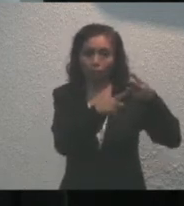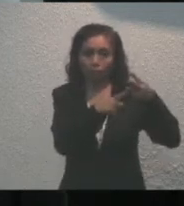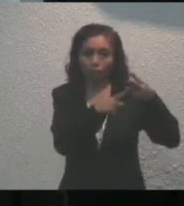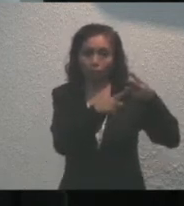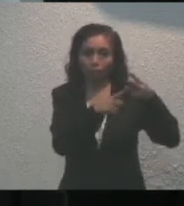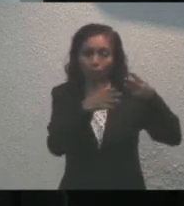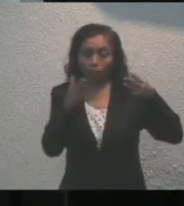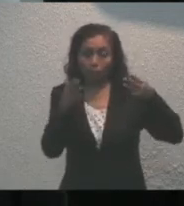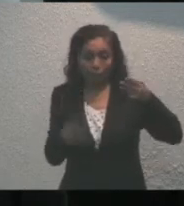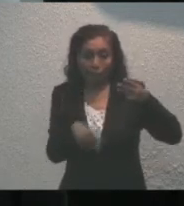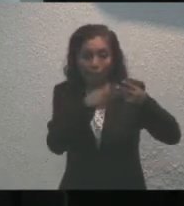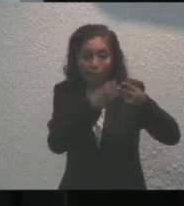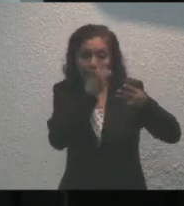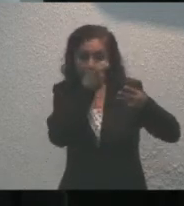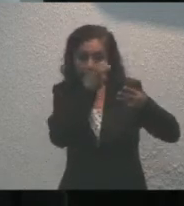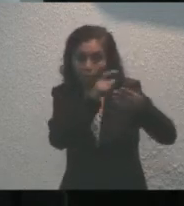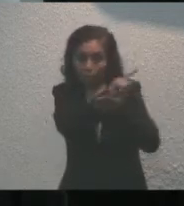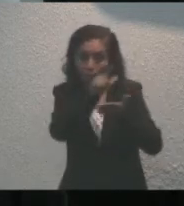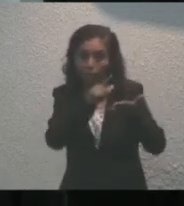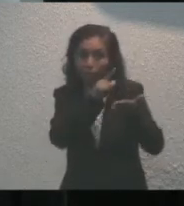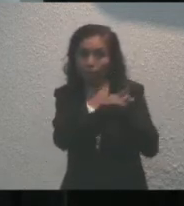el presente decreto